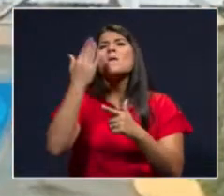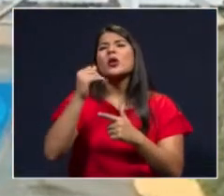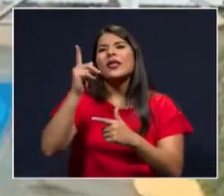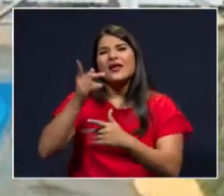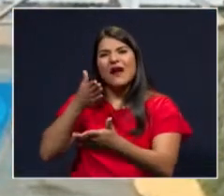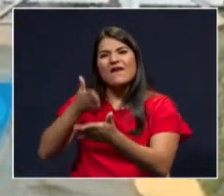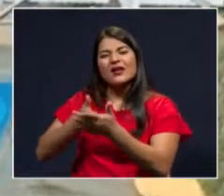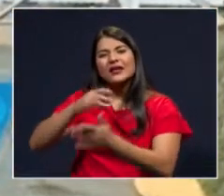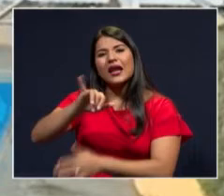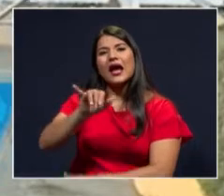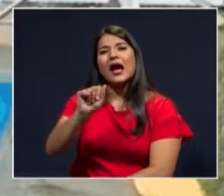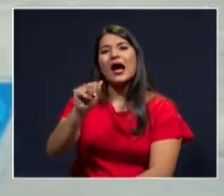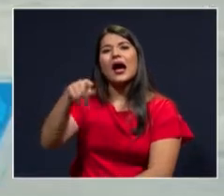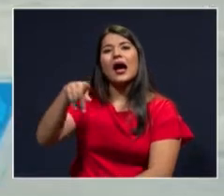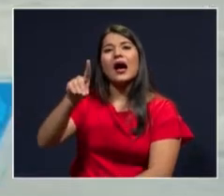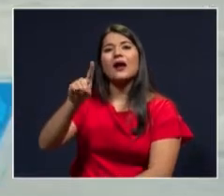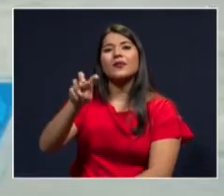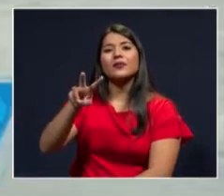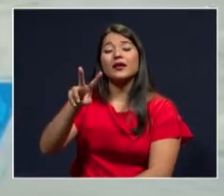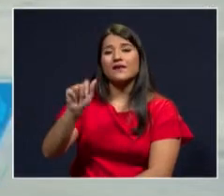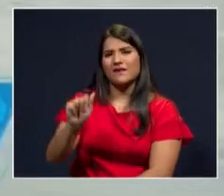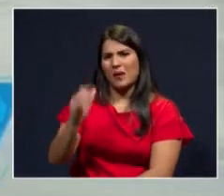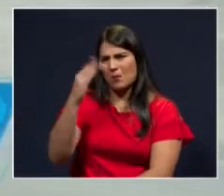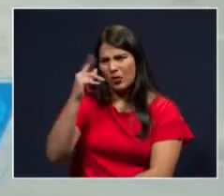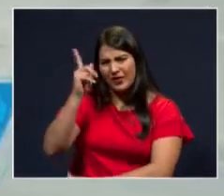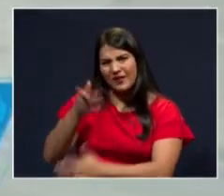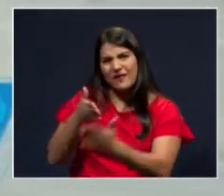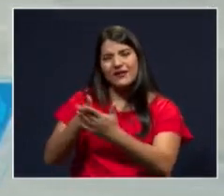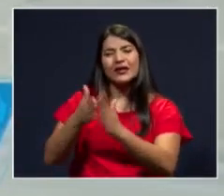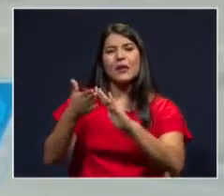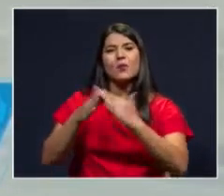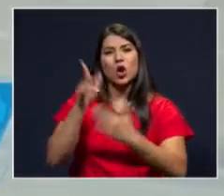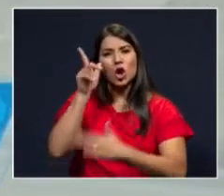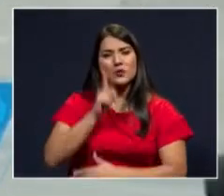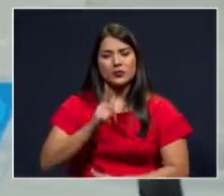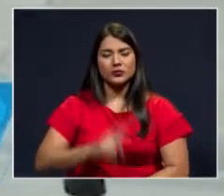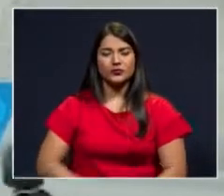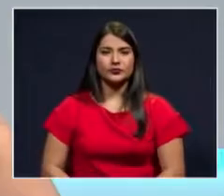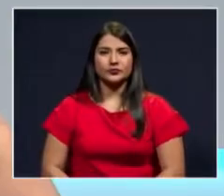razón y por qué motivo tenemos que perjudicar al pueblo de Limón?